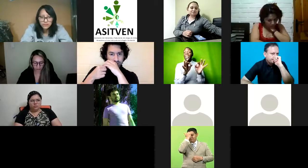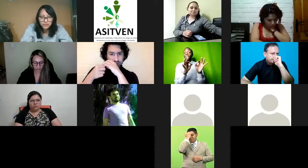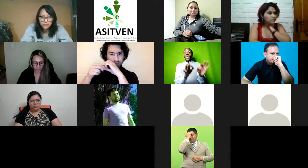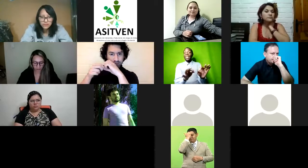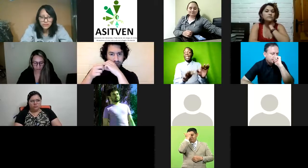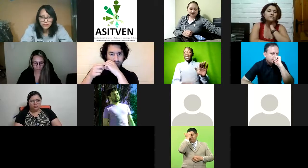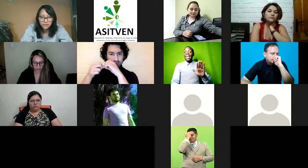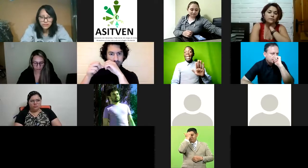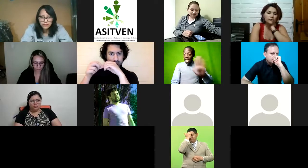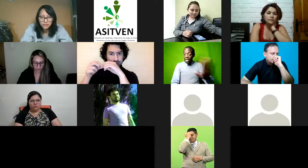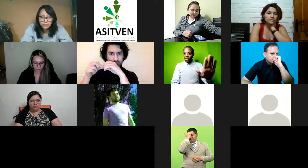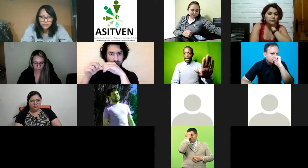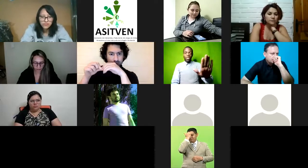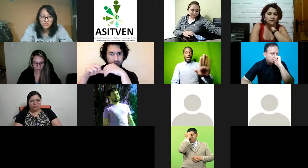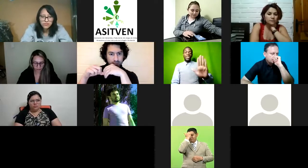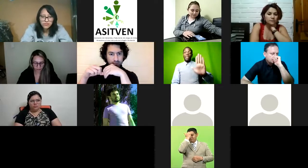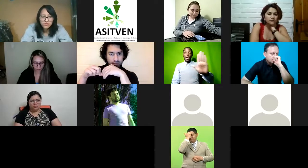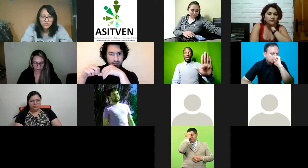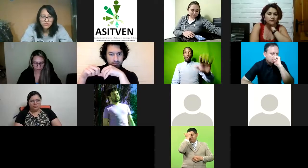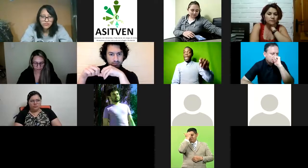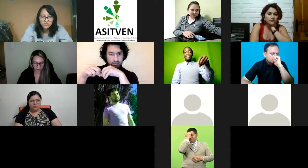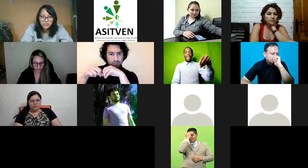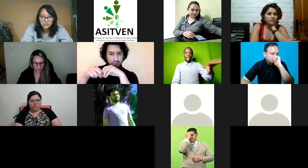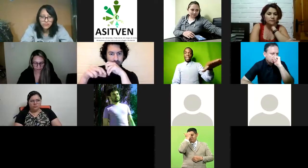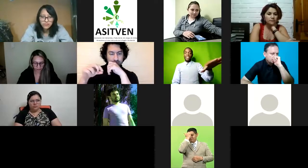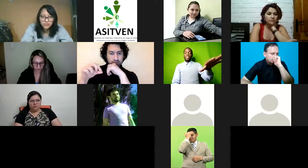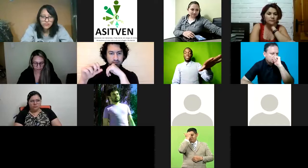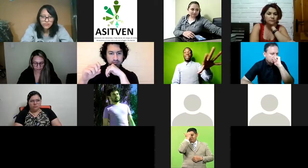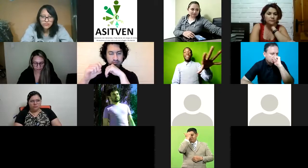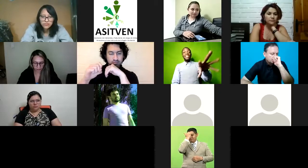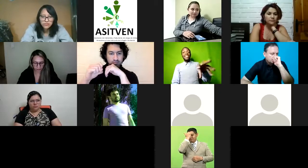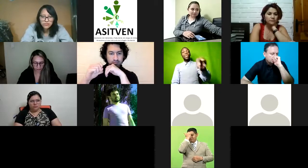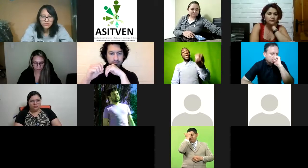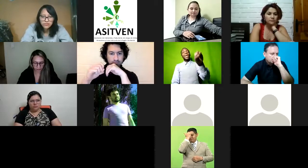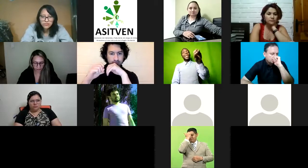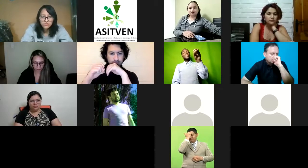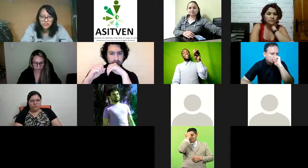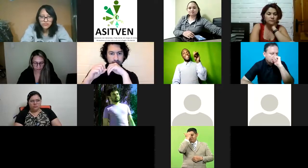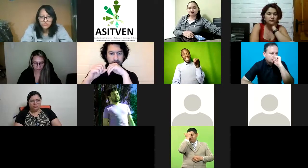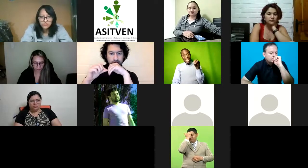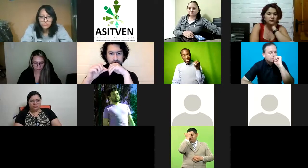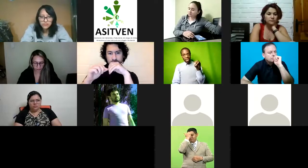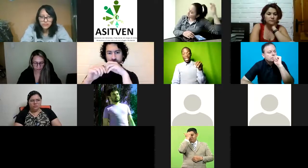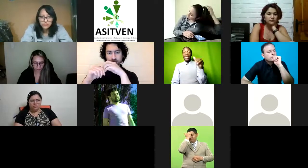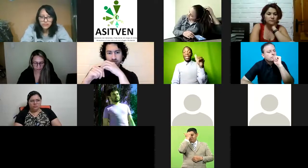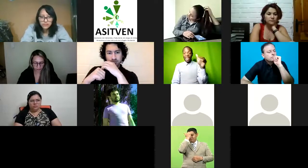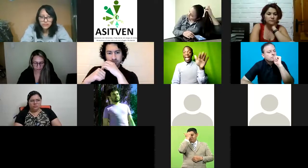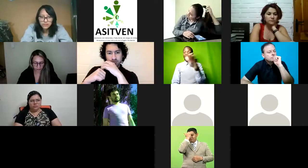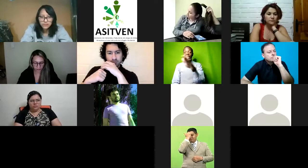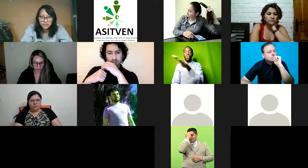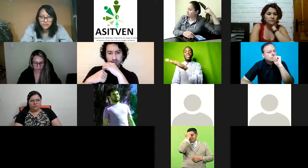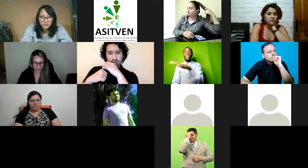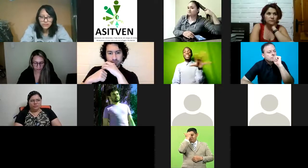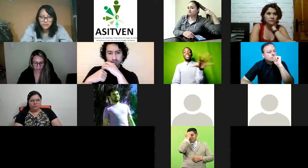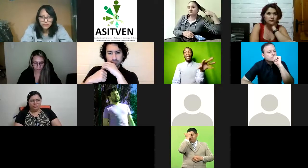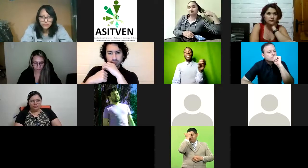o que demuestren que es una lengua de señas particular se dejan atrás. Y se toman las señas de las